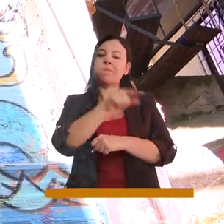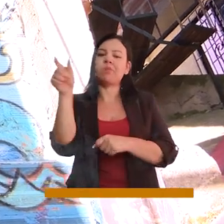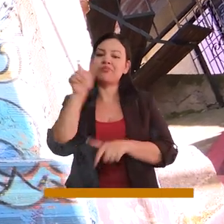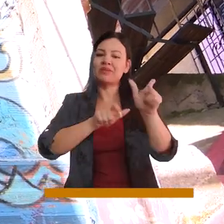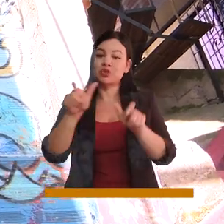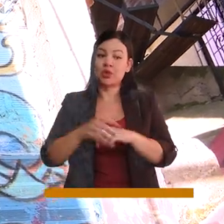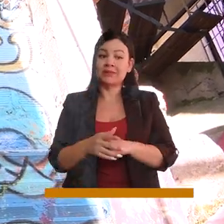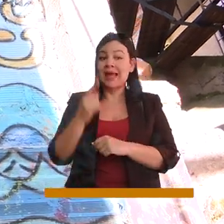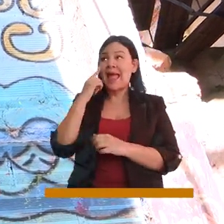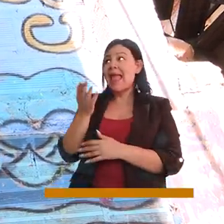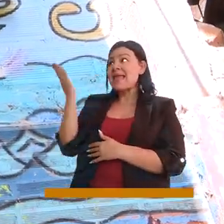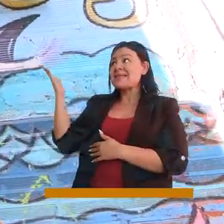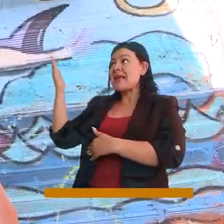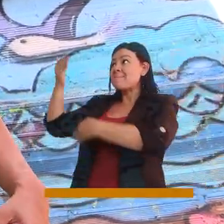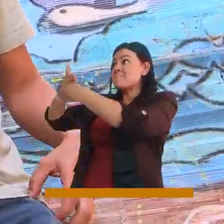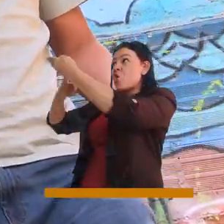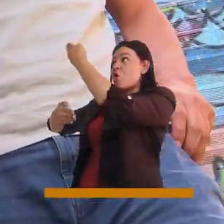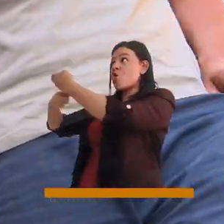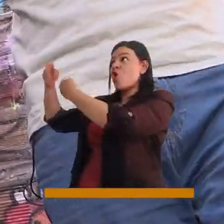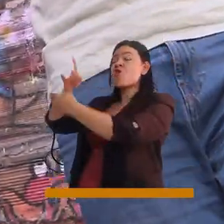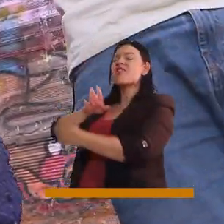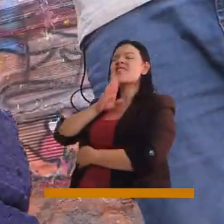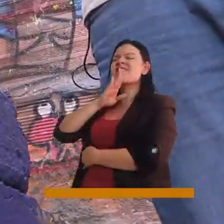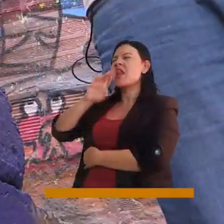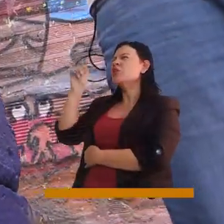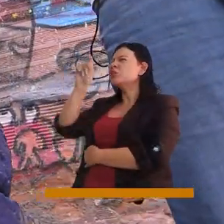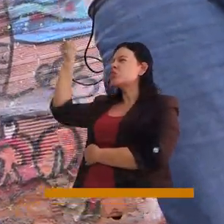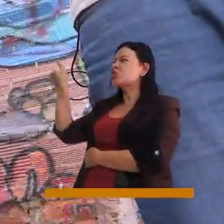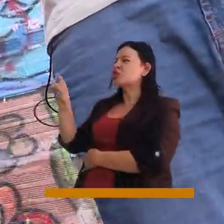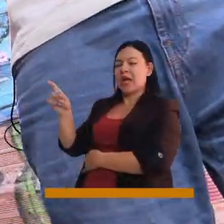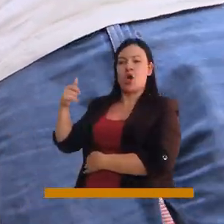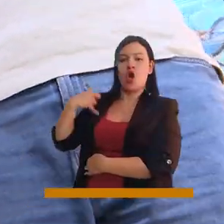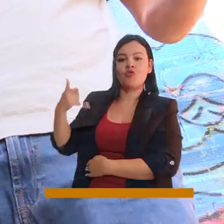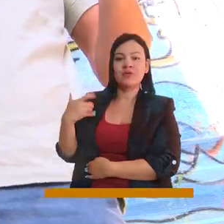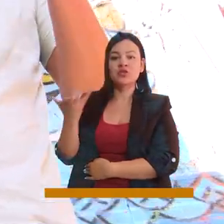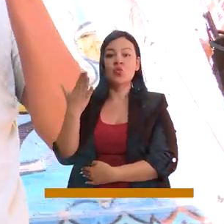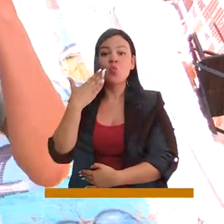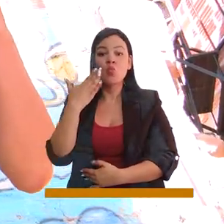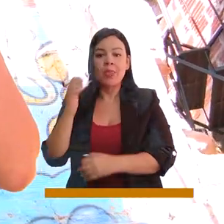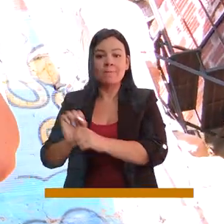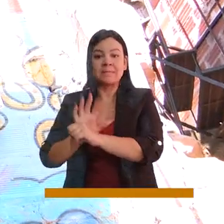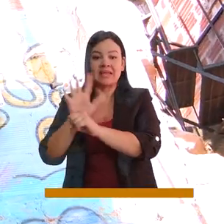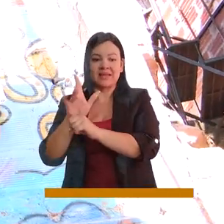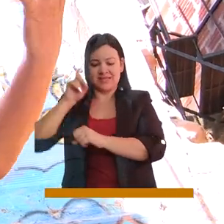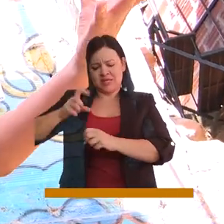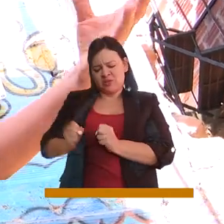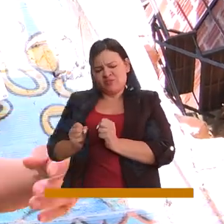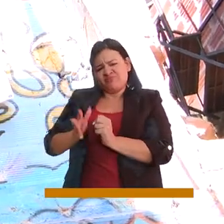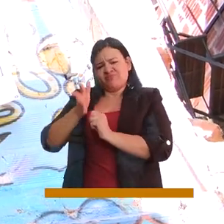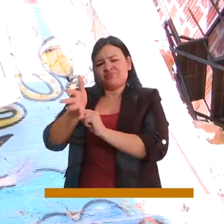de sus gentes estos muros fueron pintados por los jóvenes en la pandemia cuando tenían esa necesidad profunda de